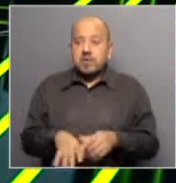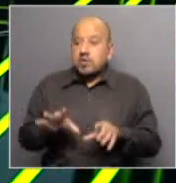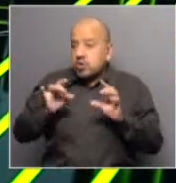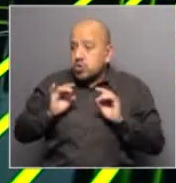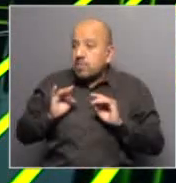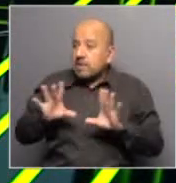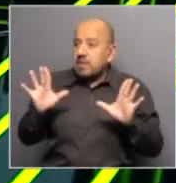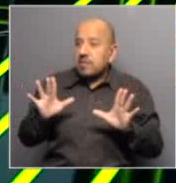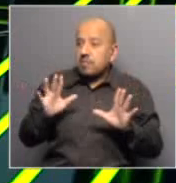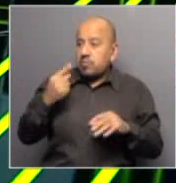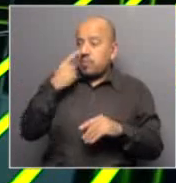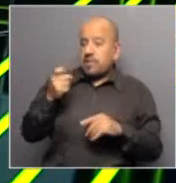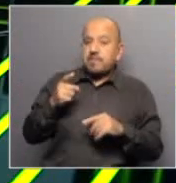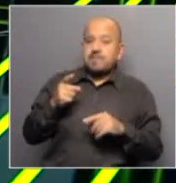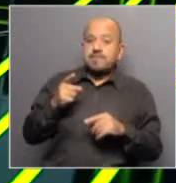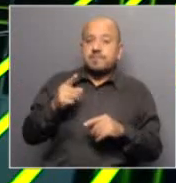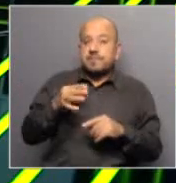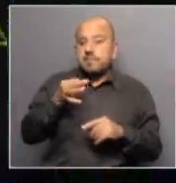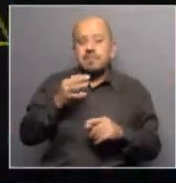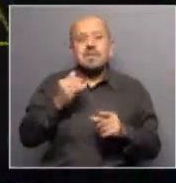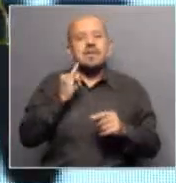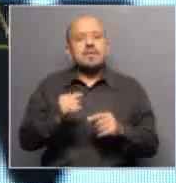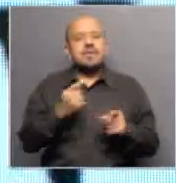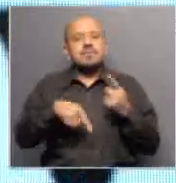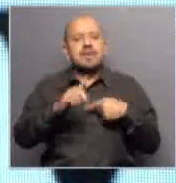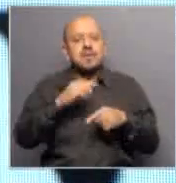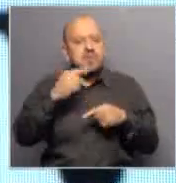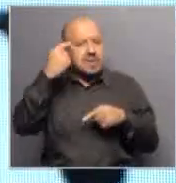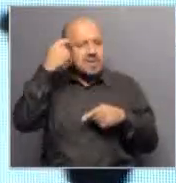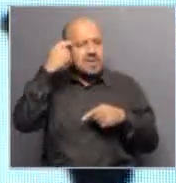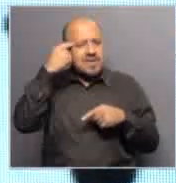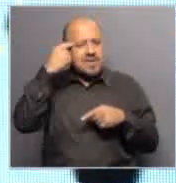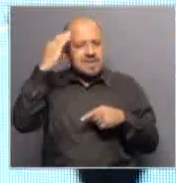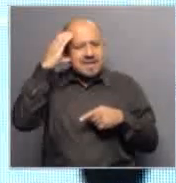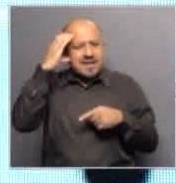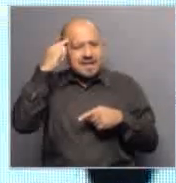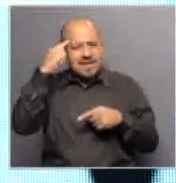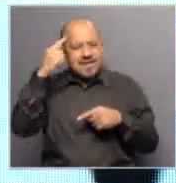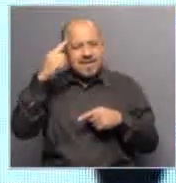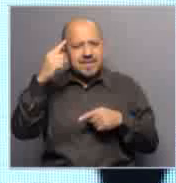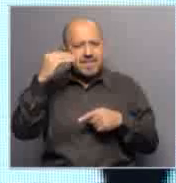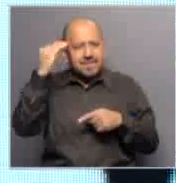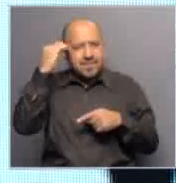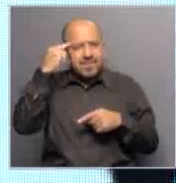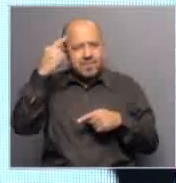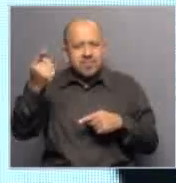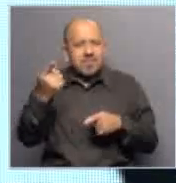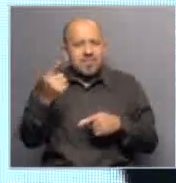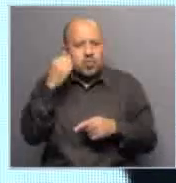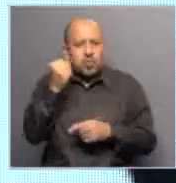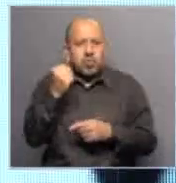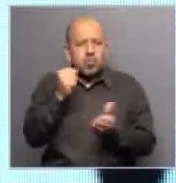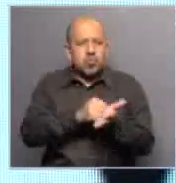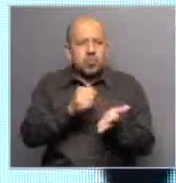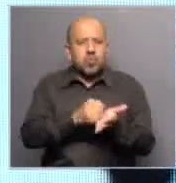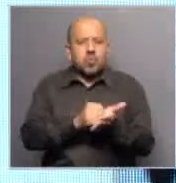prohibicionismo, según vos? O sea, decir no, no, además... Sí, pero prohibicionismo acá en la Saviola. Prohibicionismo